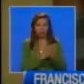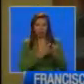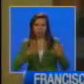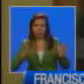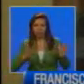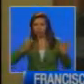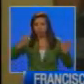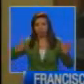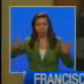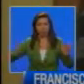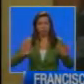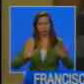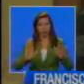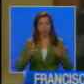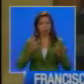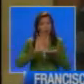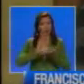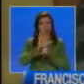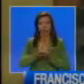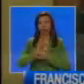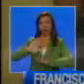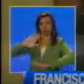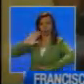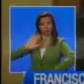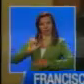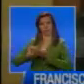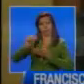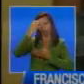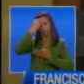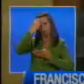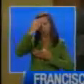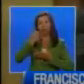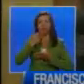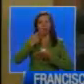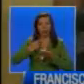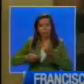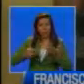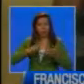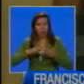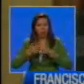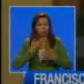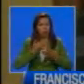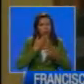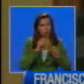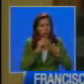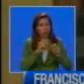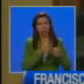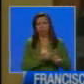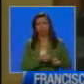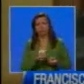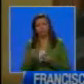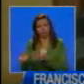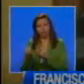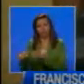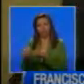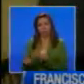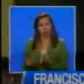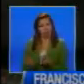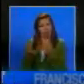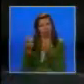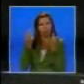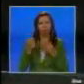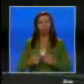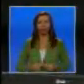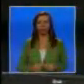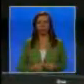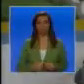asumido un compromiso con el Ministerio de Educación para ventilar de la manera más rápida y con toda la celeridad del caso estos procesos. Según